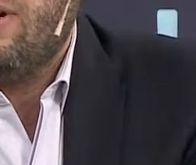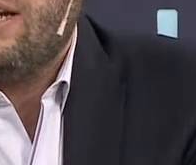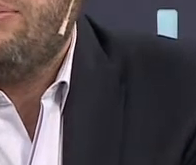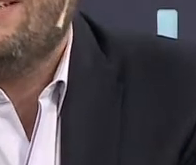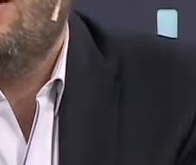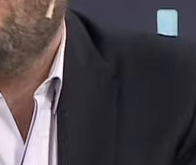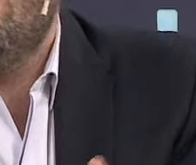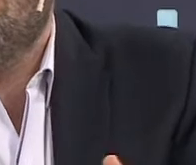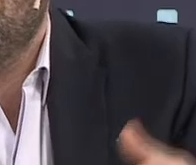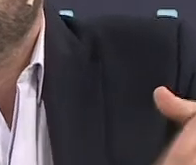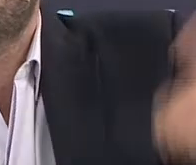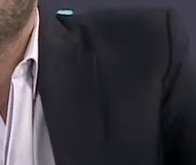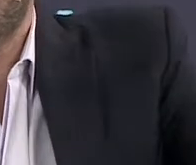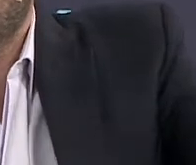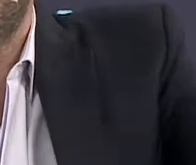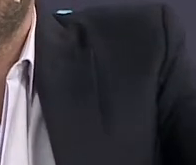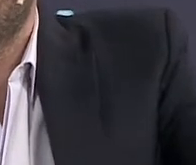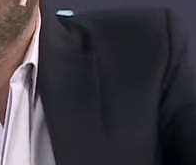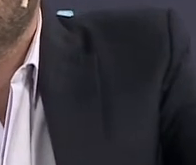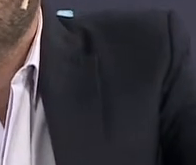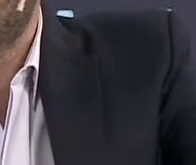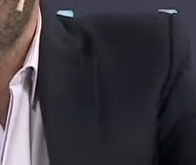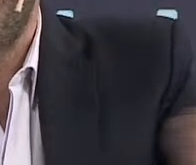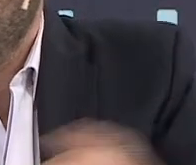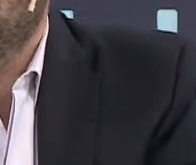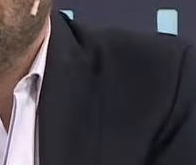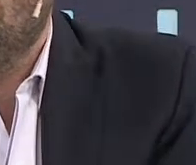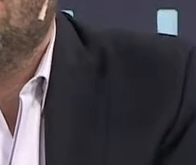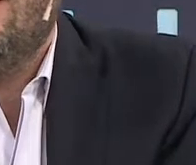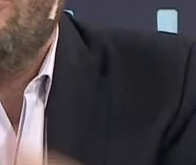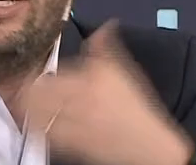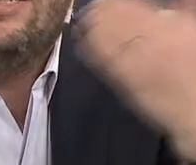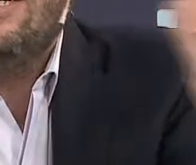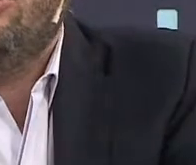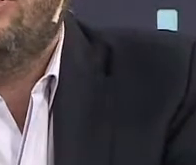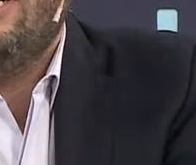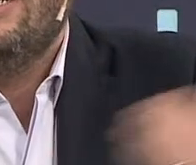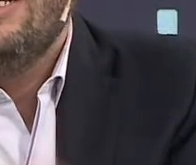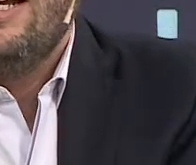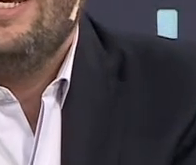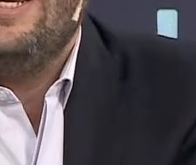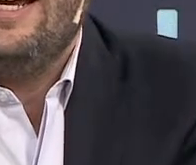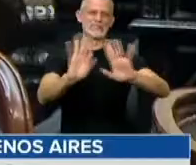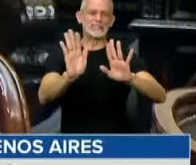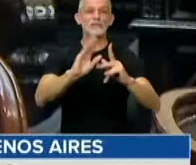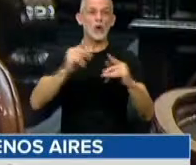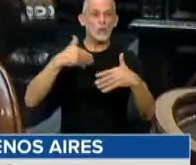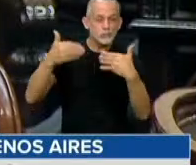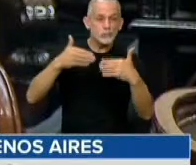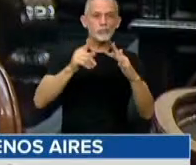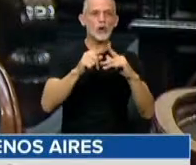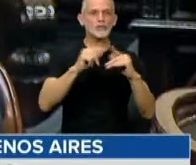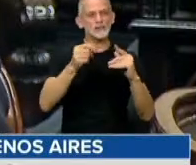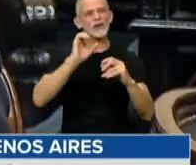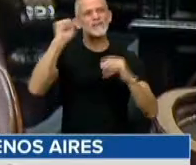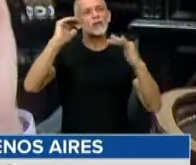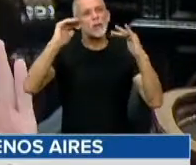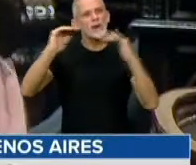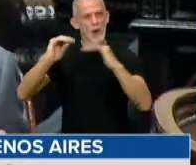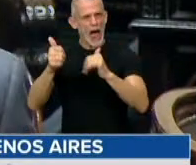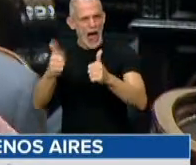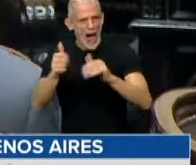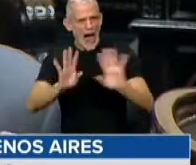esto no es la primera vez que pasa lo que dicen es No ya hablaron en diputados los senadores senadores que quizás no tienen eh compañeros del otro lado no se